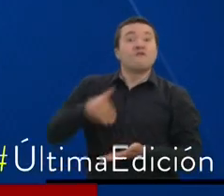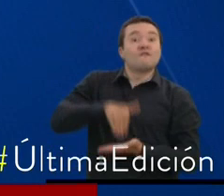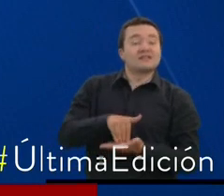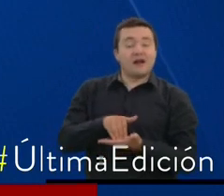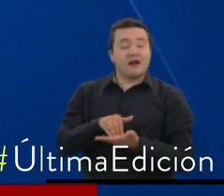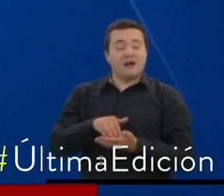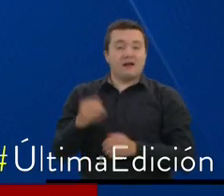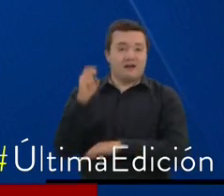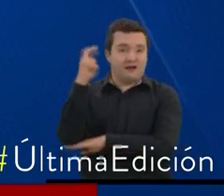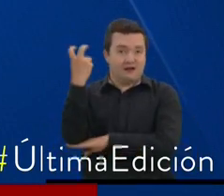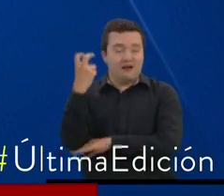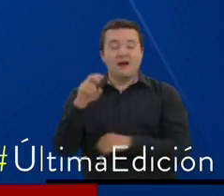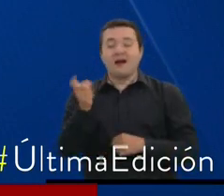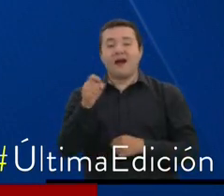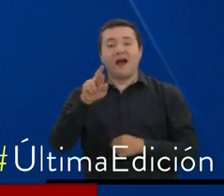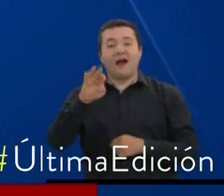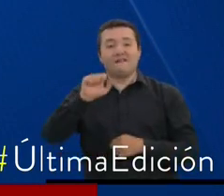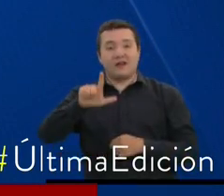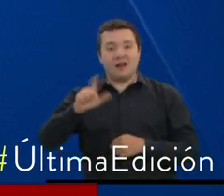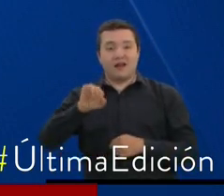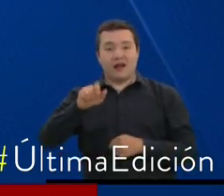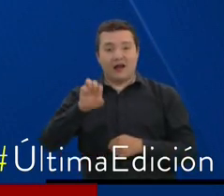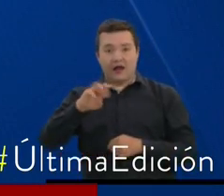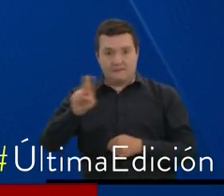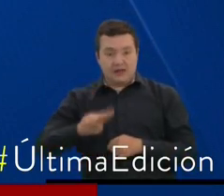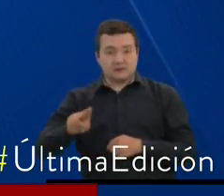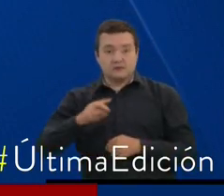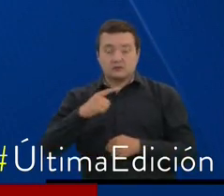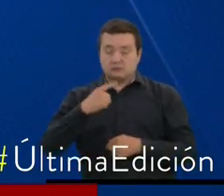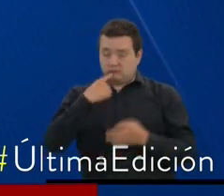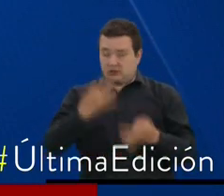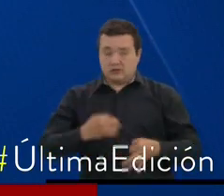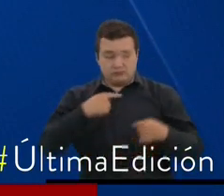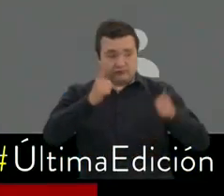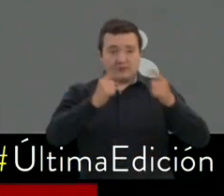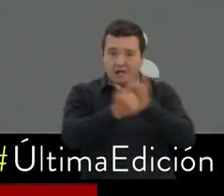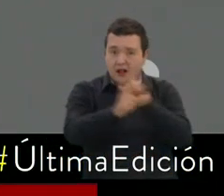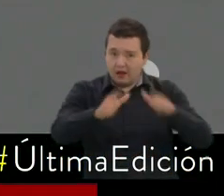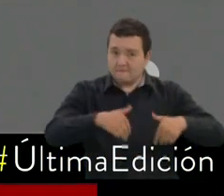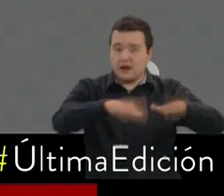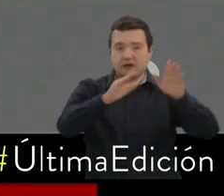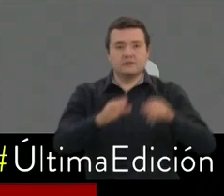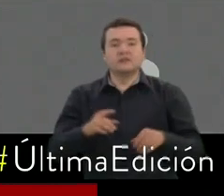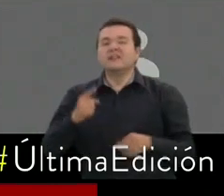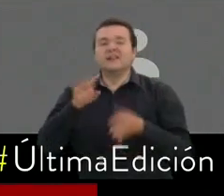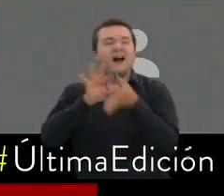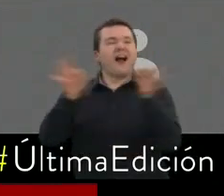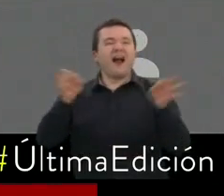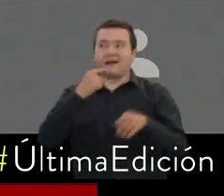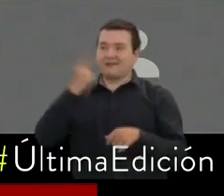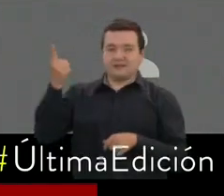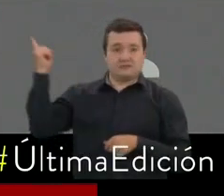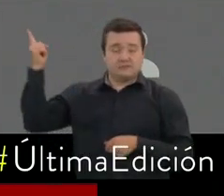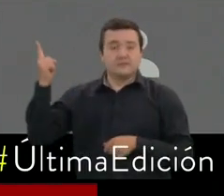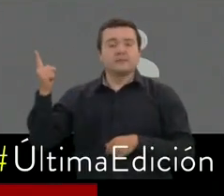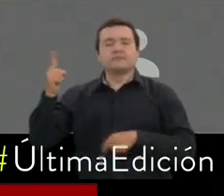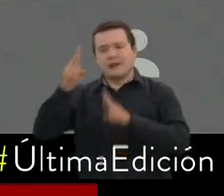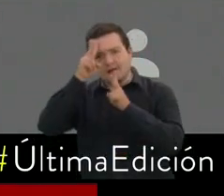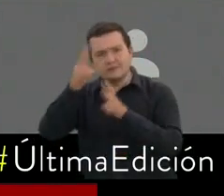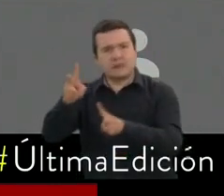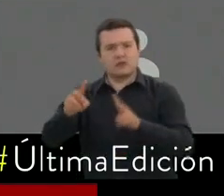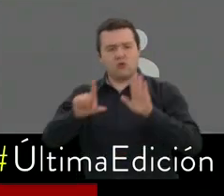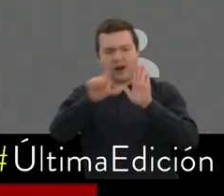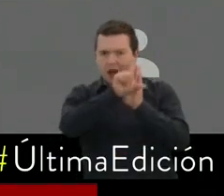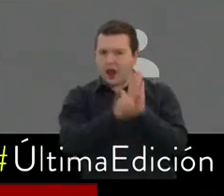del expresidente Álvaro Uribe Vélez fue clara, pidió su libertad. Por el respeto a la legalidad, respeto por